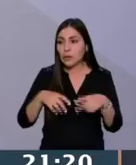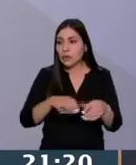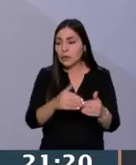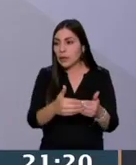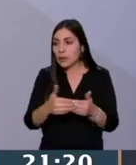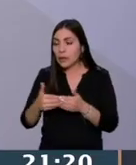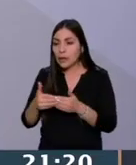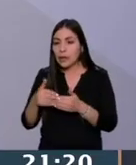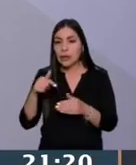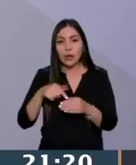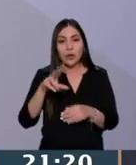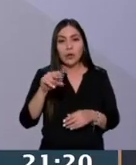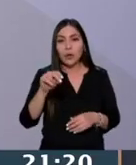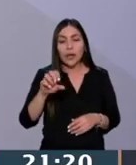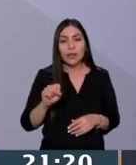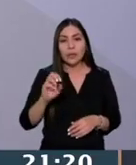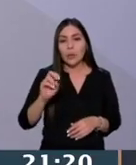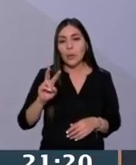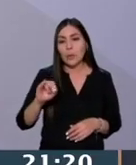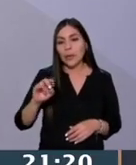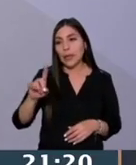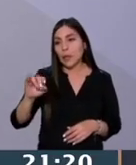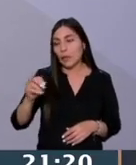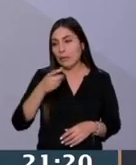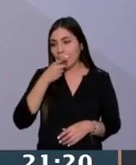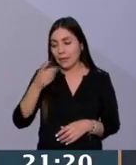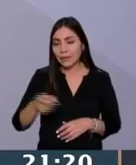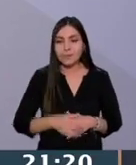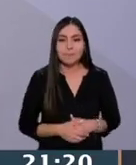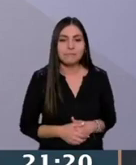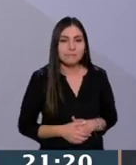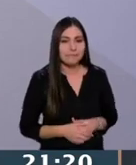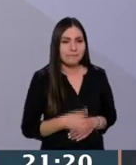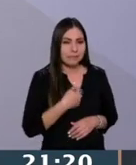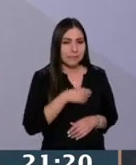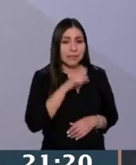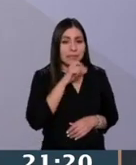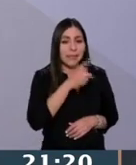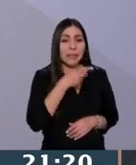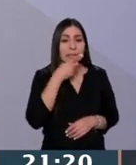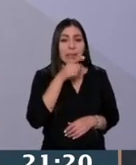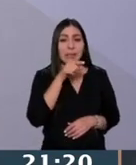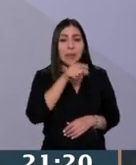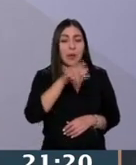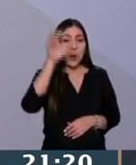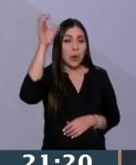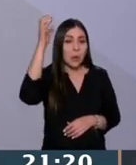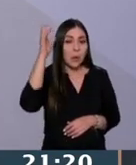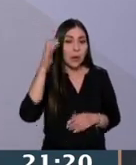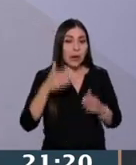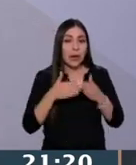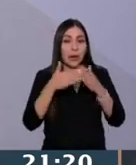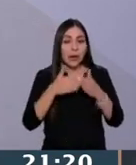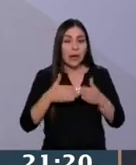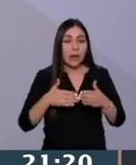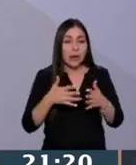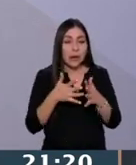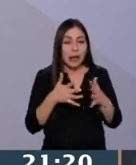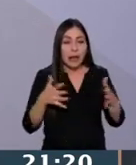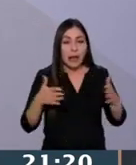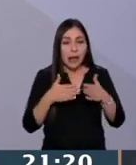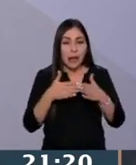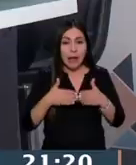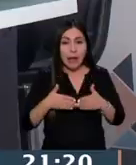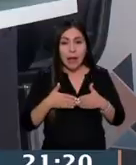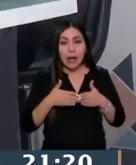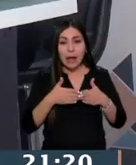Sí, luego también lo que a mí me llamó mucho la atención fue lo de el puerto de Culiacán, donde sí. había un crucero. Hay puerto